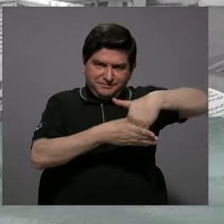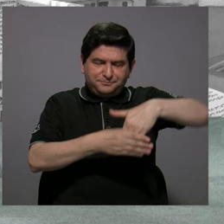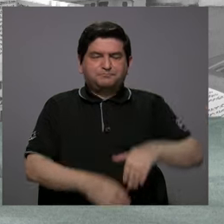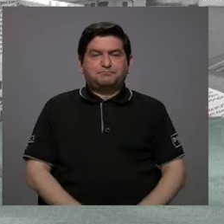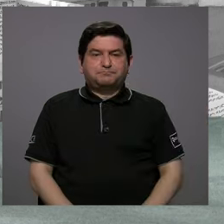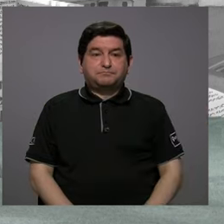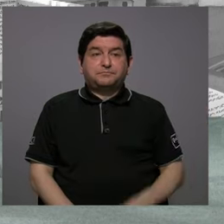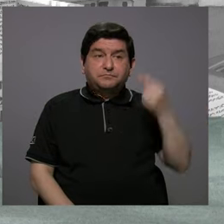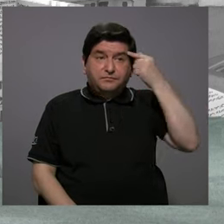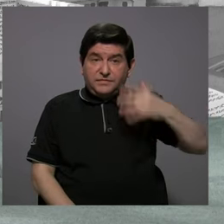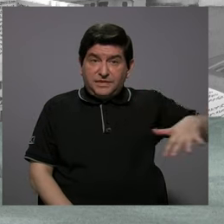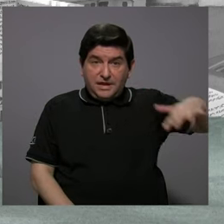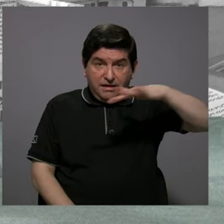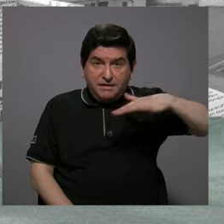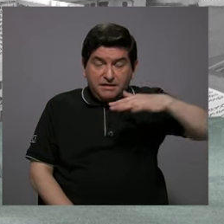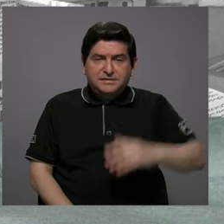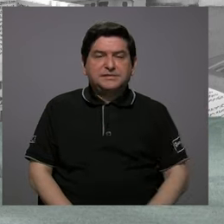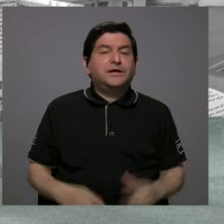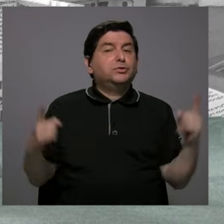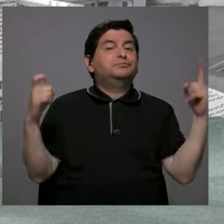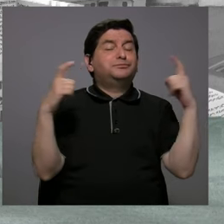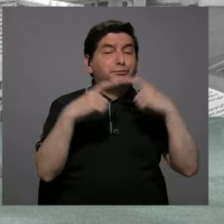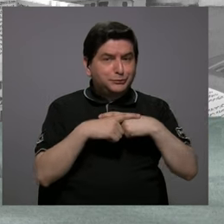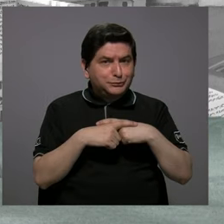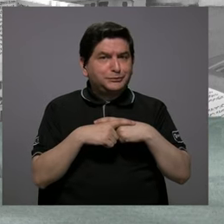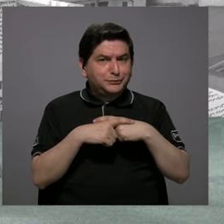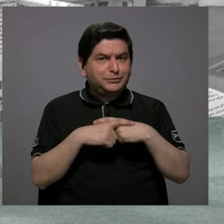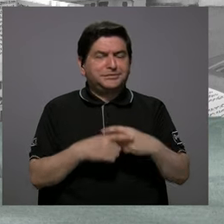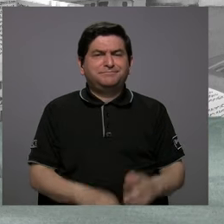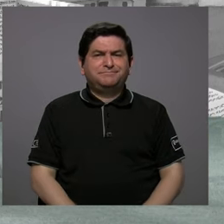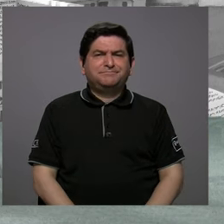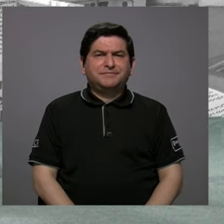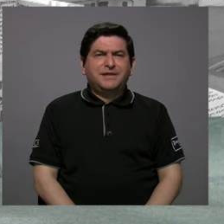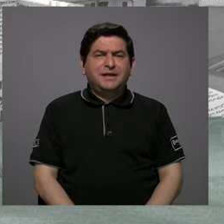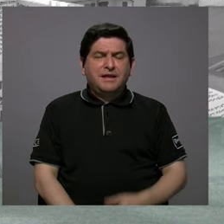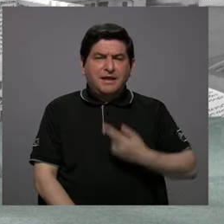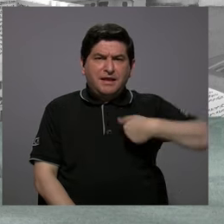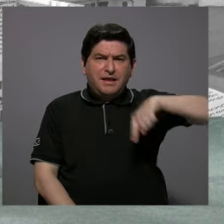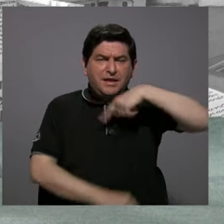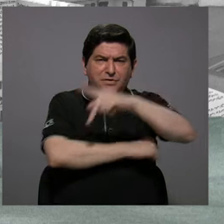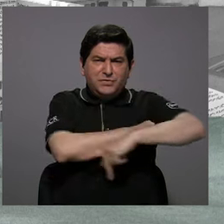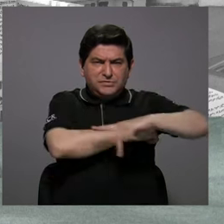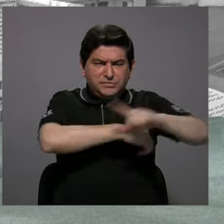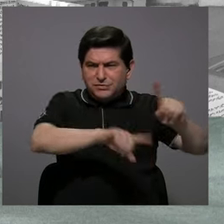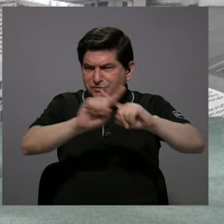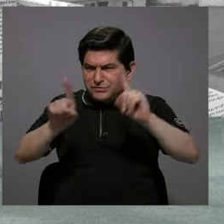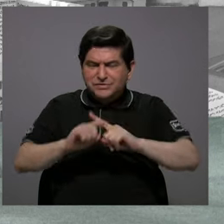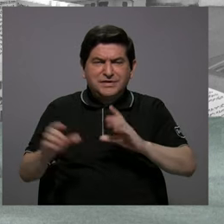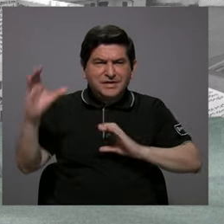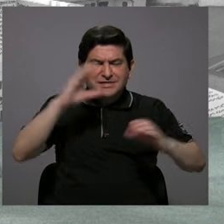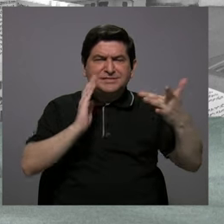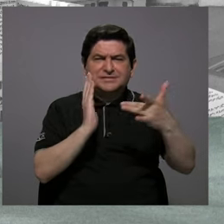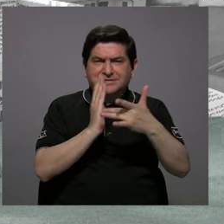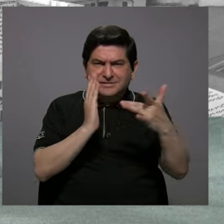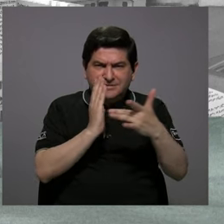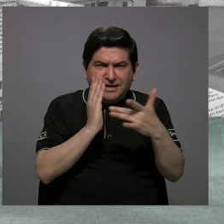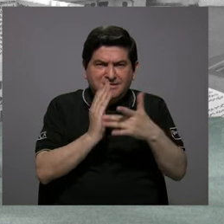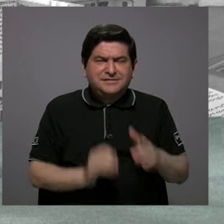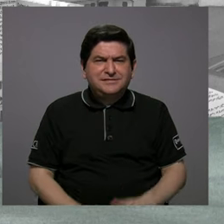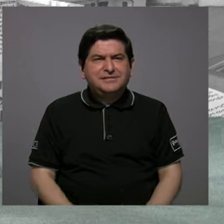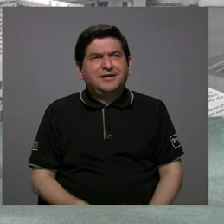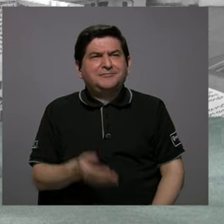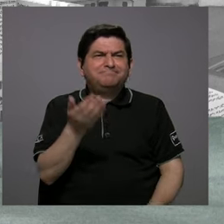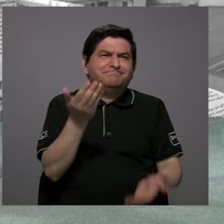el ámbito Estatal bueno es complejo porque por ahí también en nuestros países hoy la ciencia y la tecnología está como